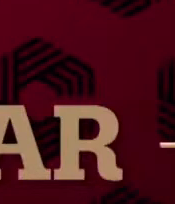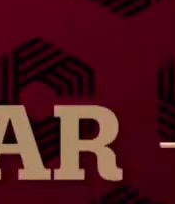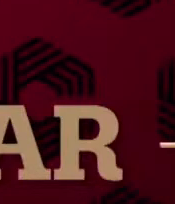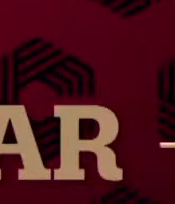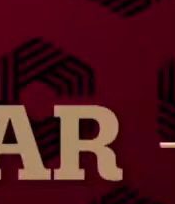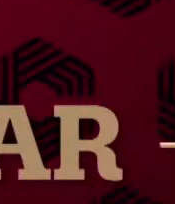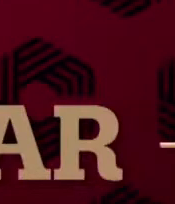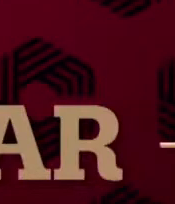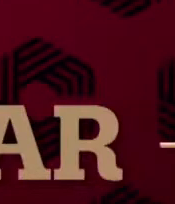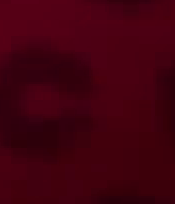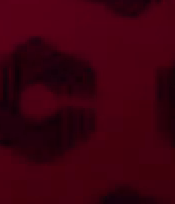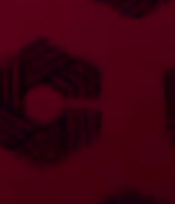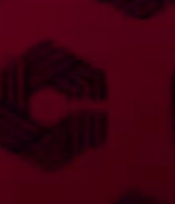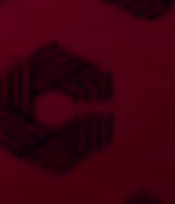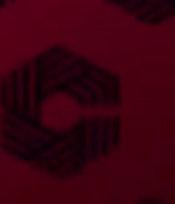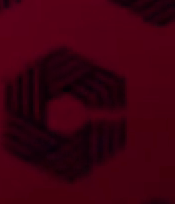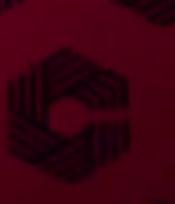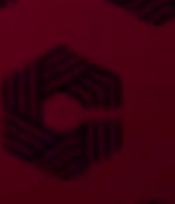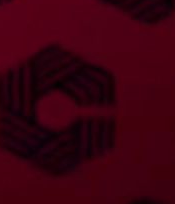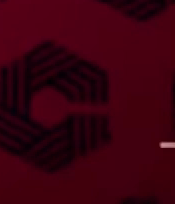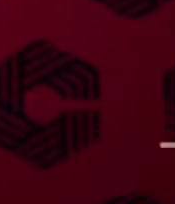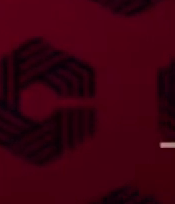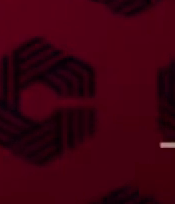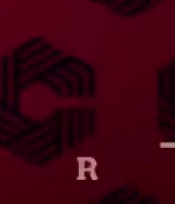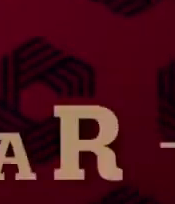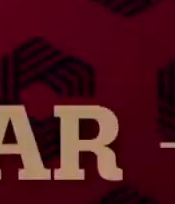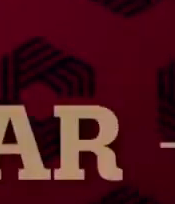Pero esto se acabó.